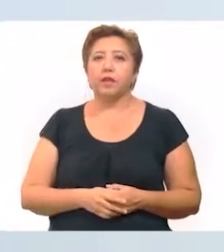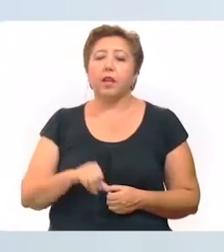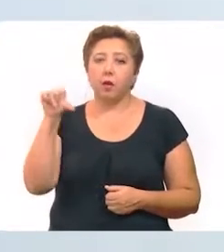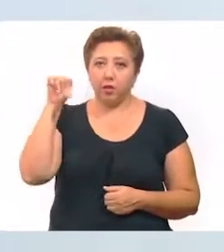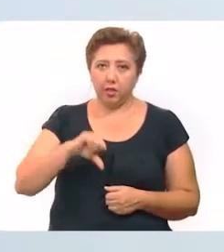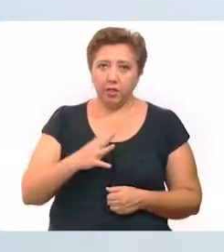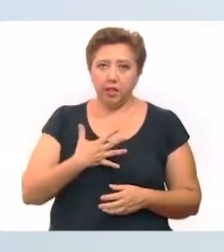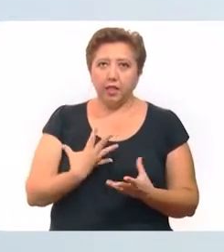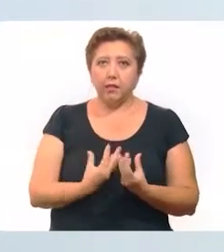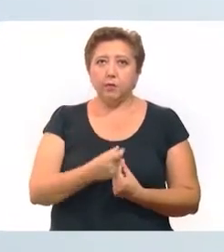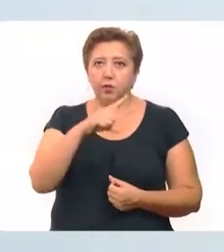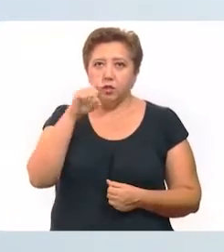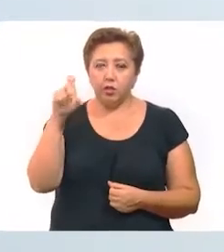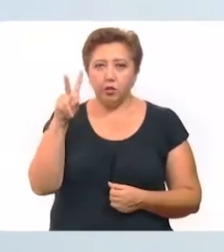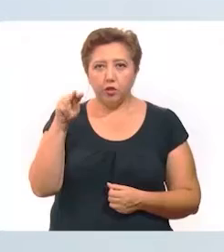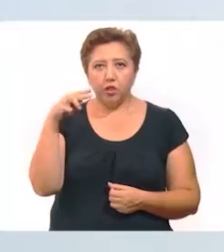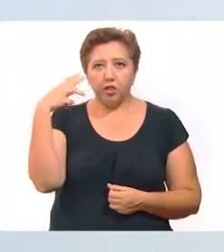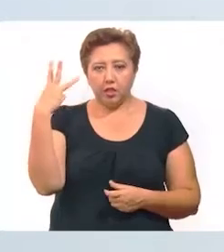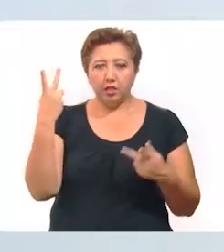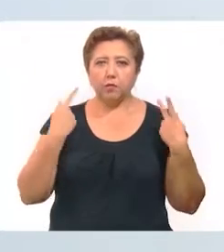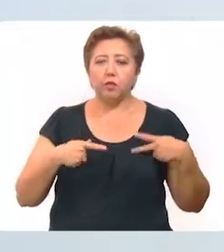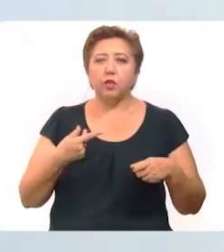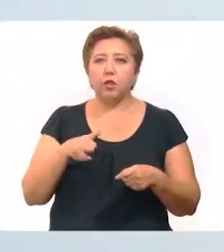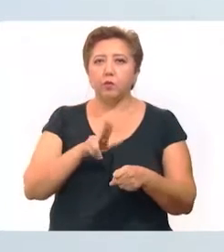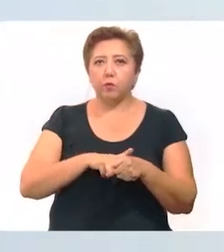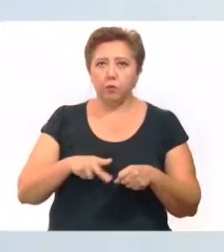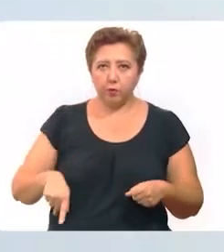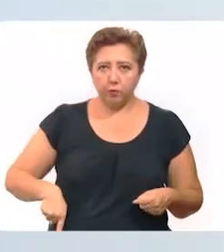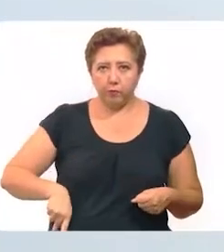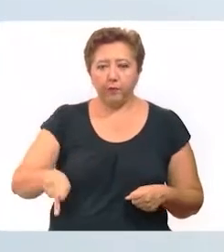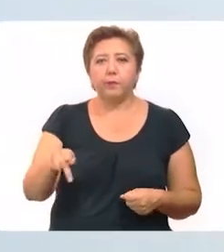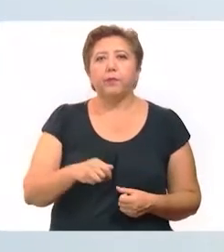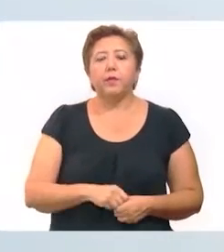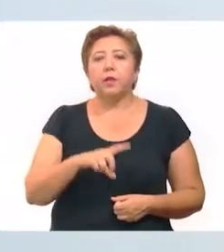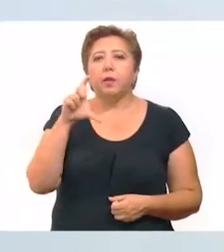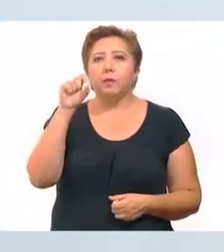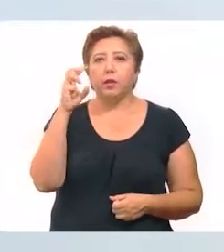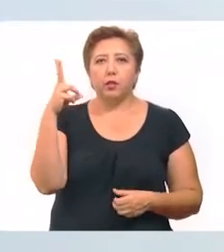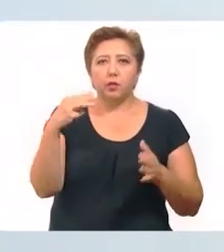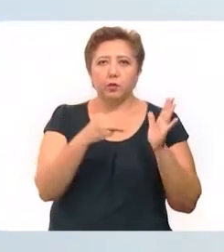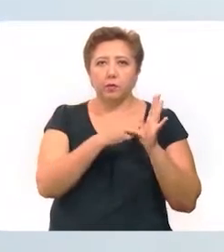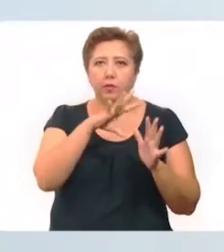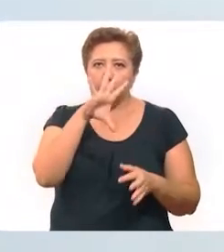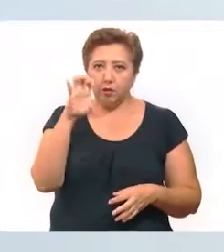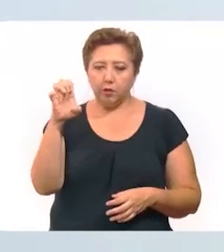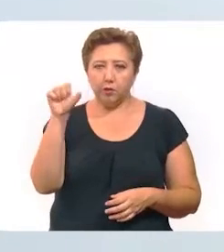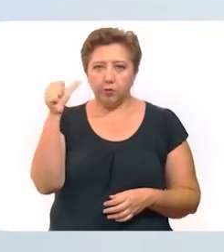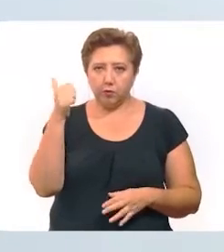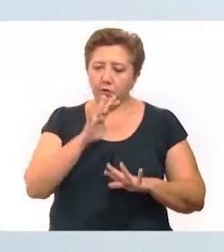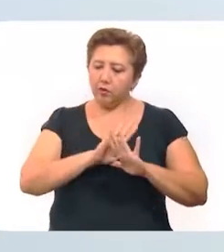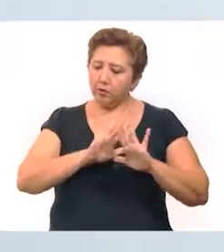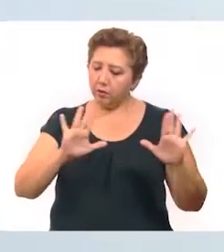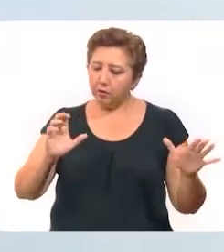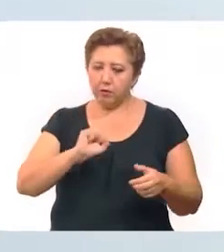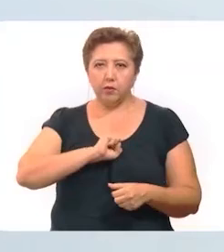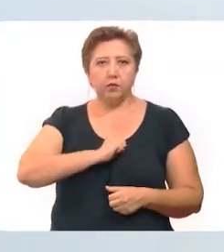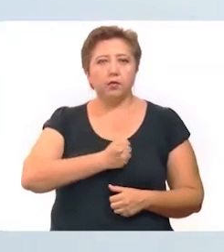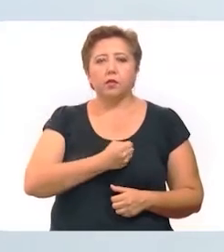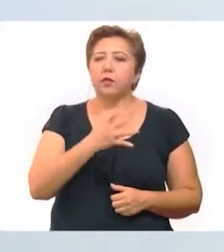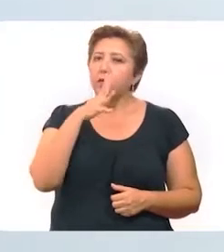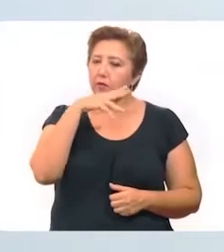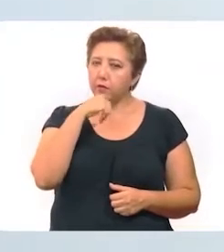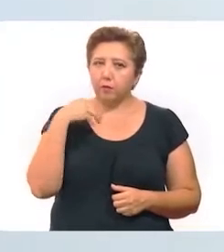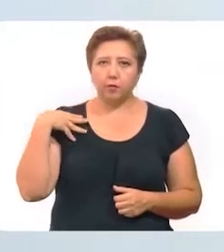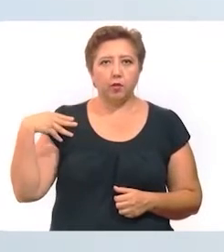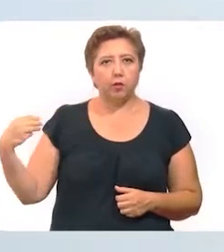El día de hoy tenemos 183 pacientes en hospitales públicos. 22,511 pacientes ya se recuperaron, no